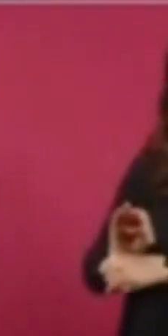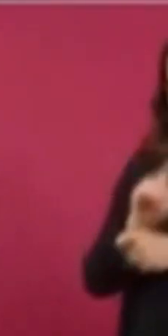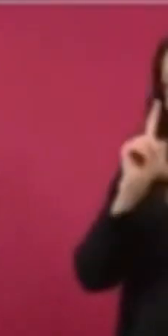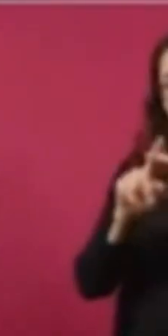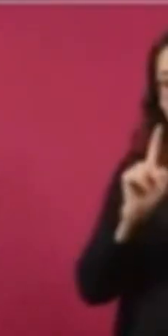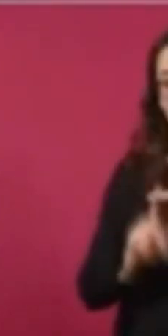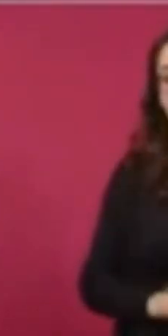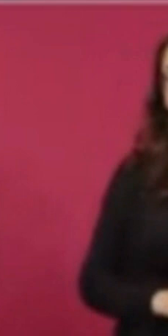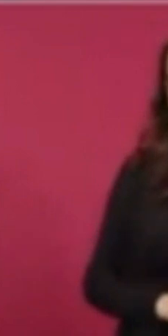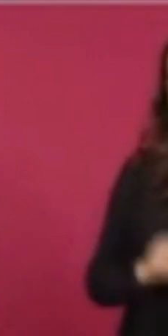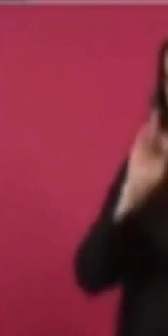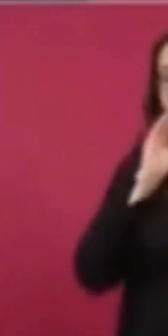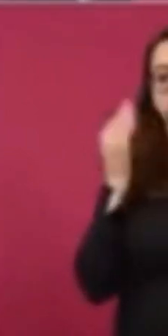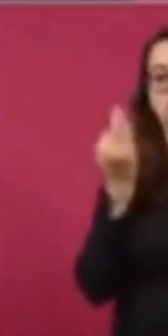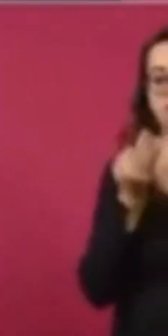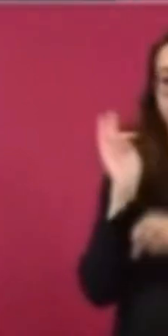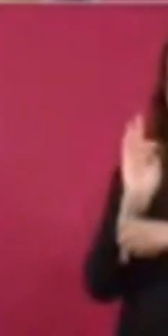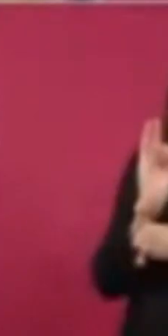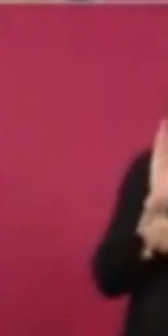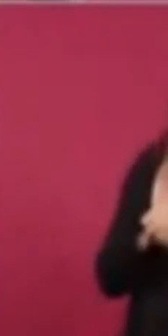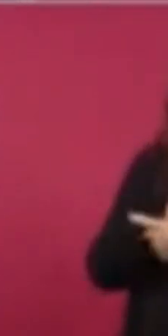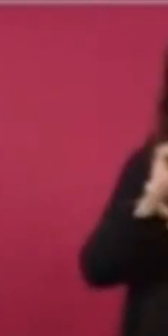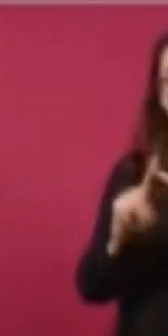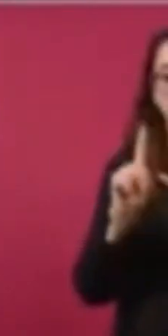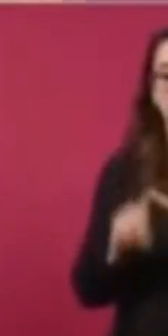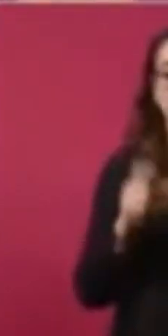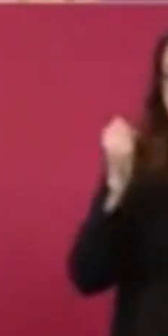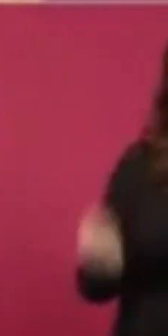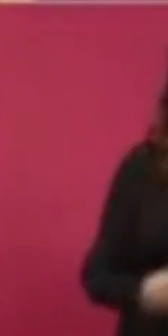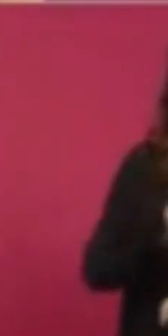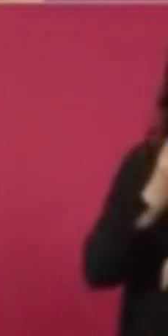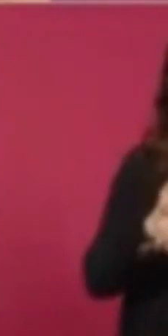público. Imagínense los beneficios